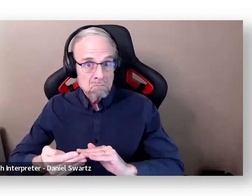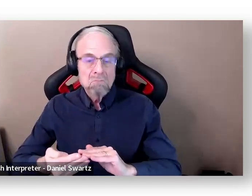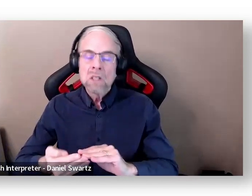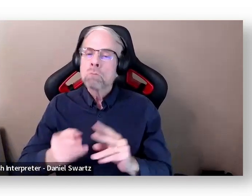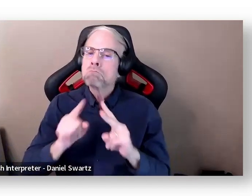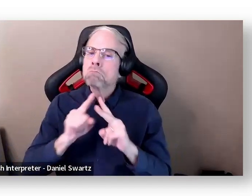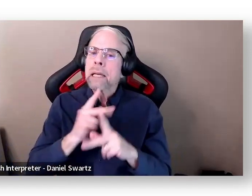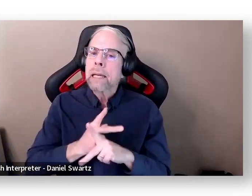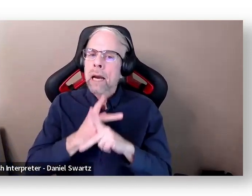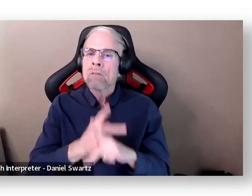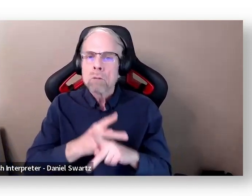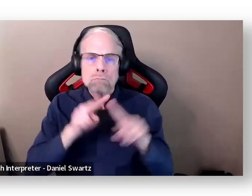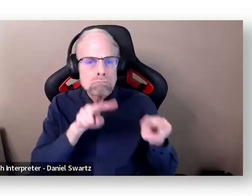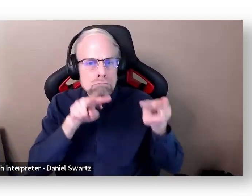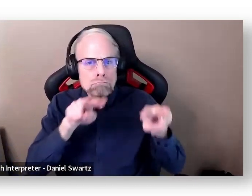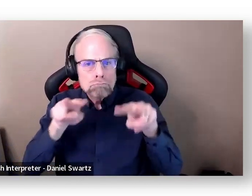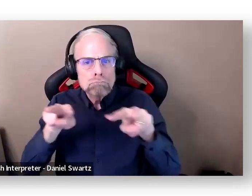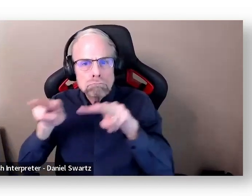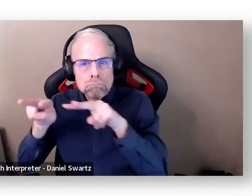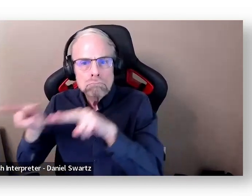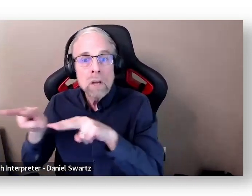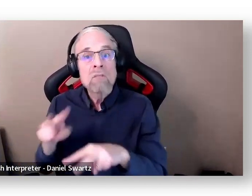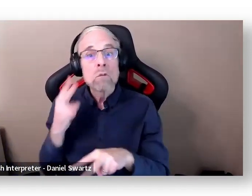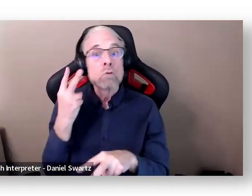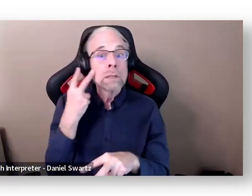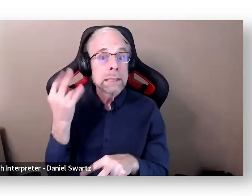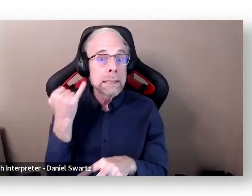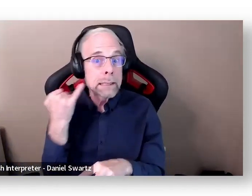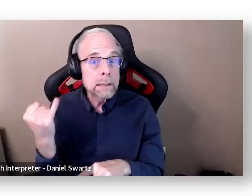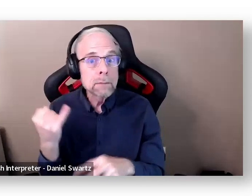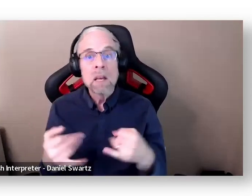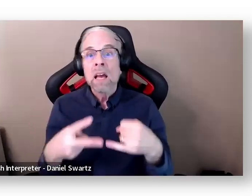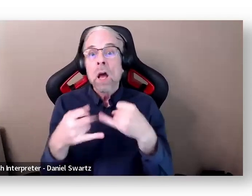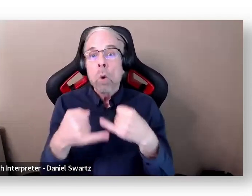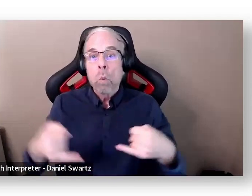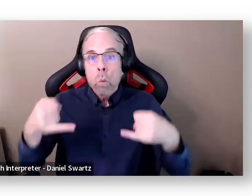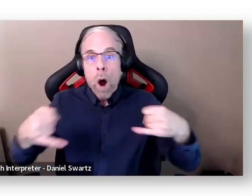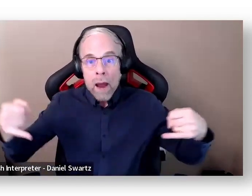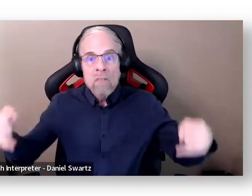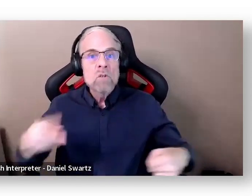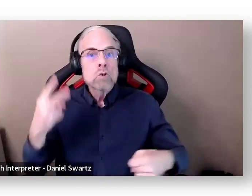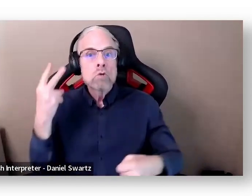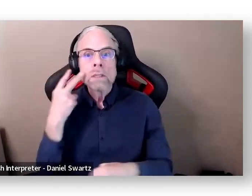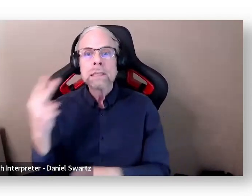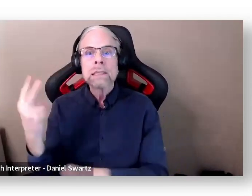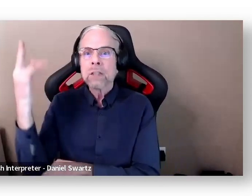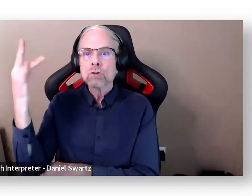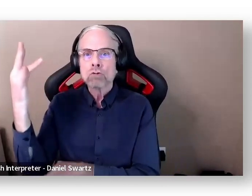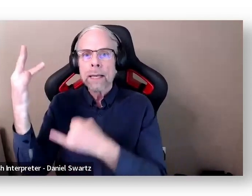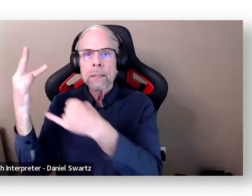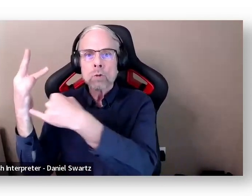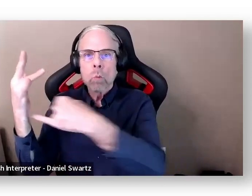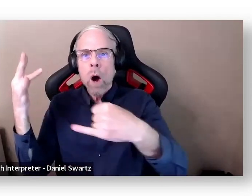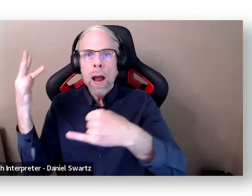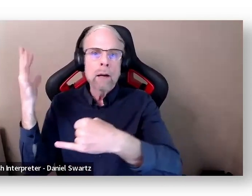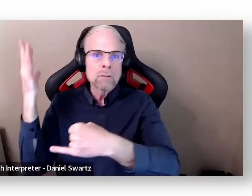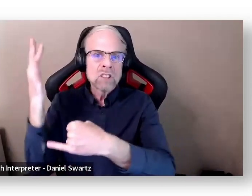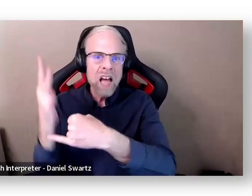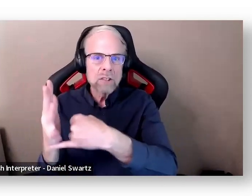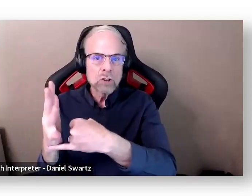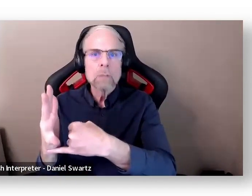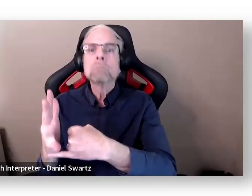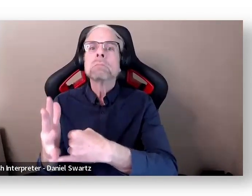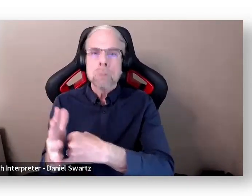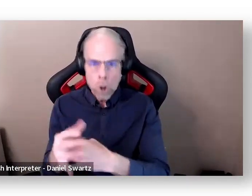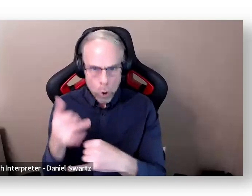Y luego también la comunidad. Uno tiene que monitorear si alguien está mirando cables o árboles que